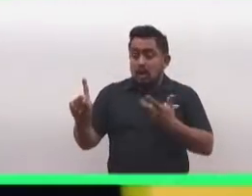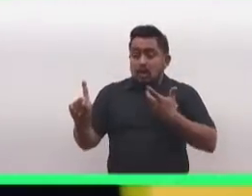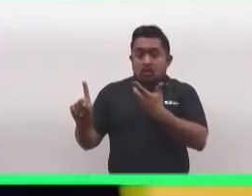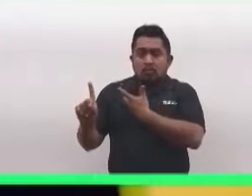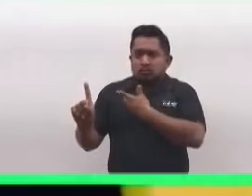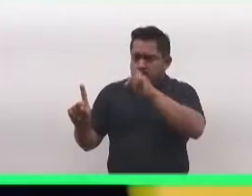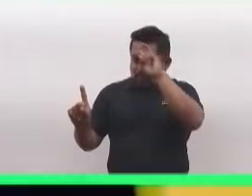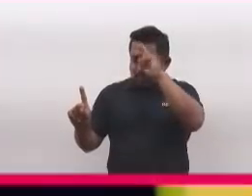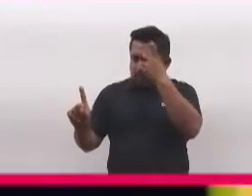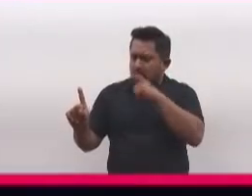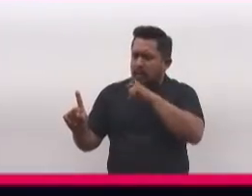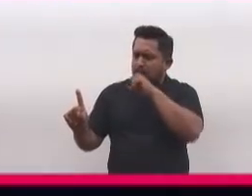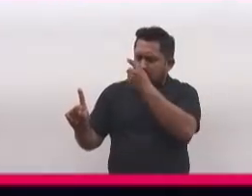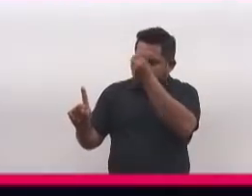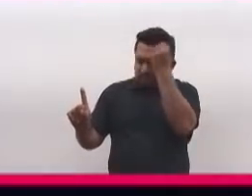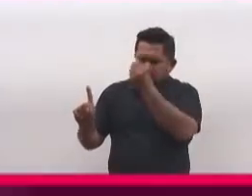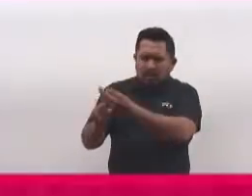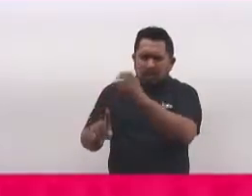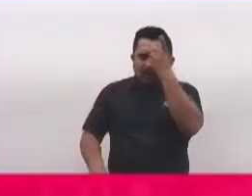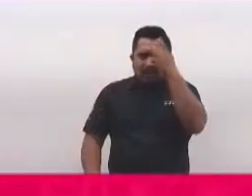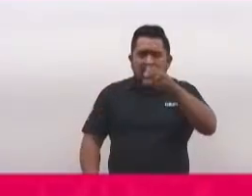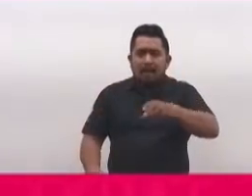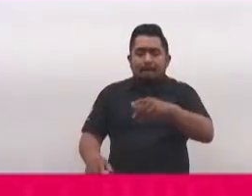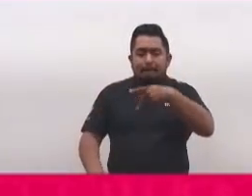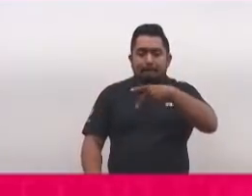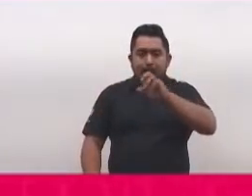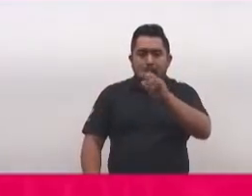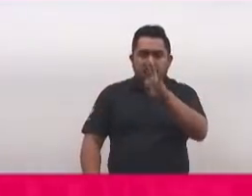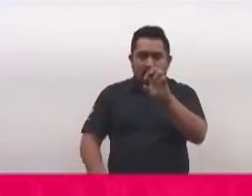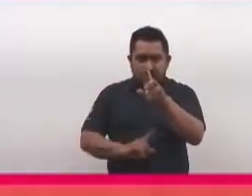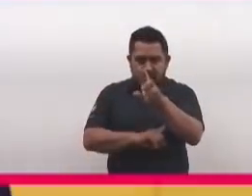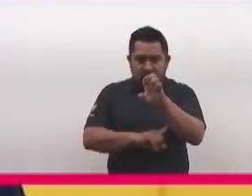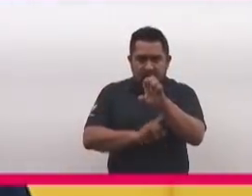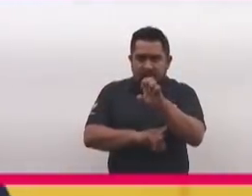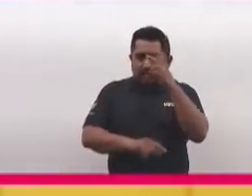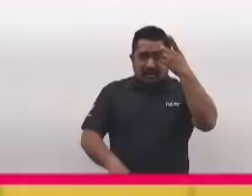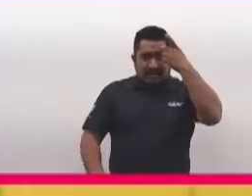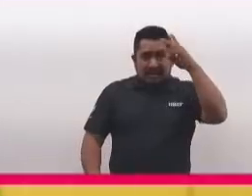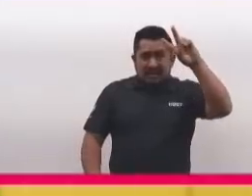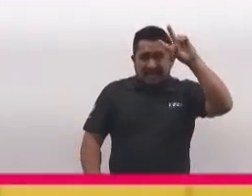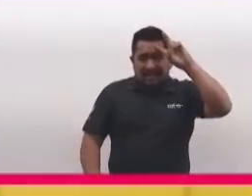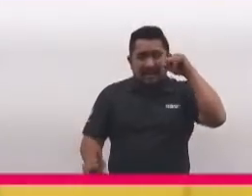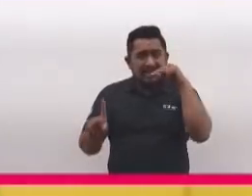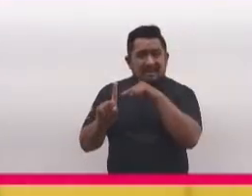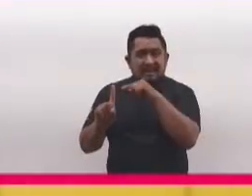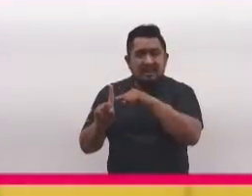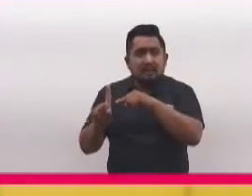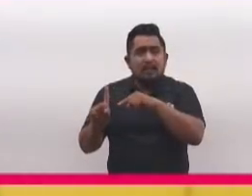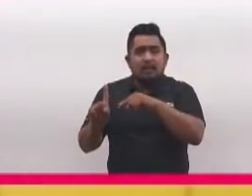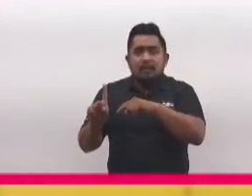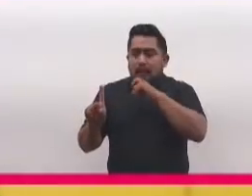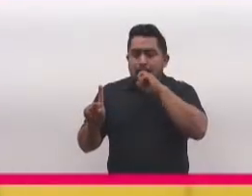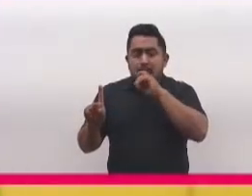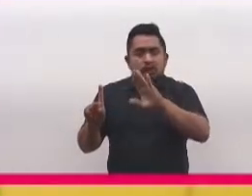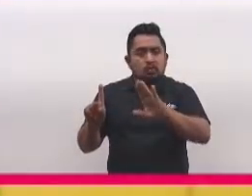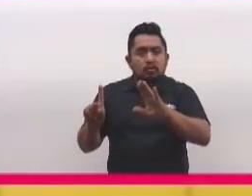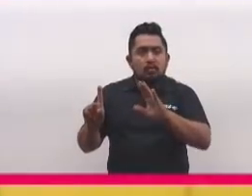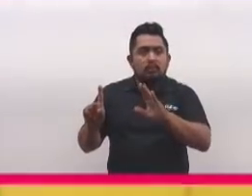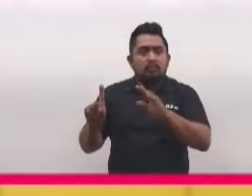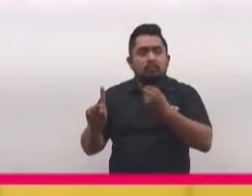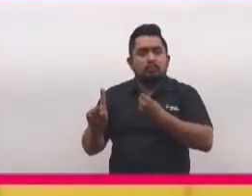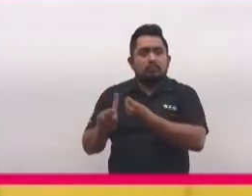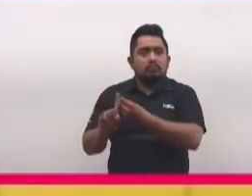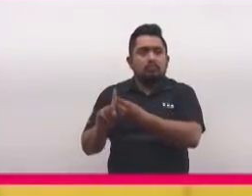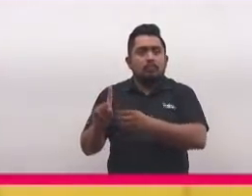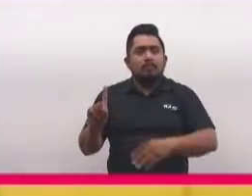dice la palabra en el pobre les explicaba el día viernes que la palabra pobre en la septuaginta en la tradición del acepta quinta